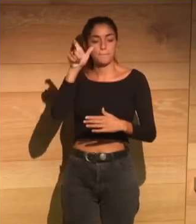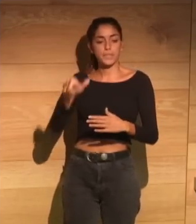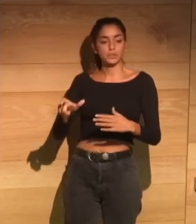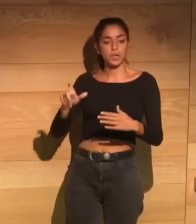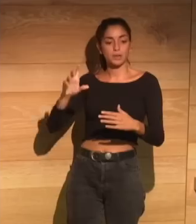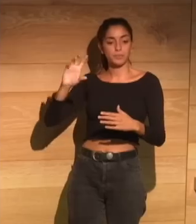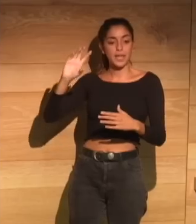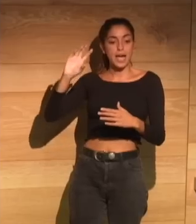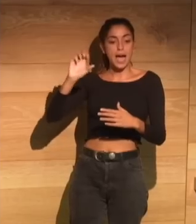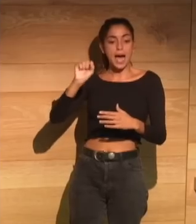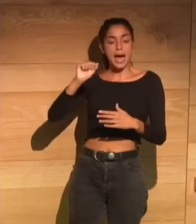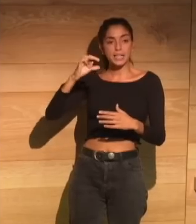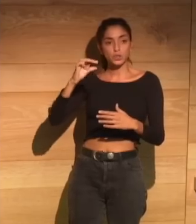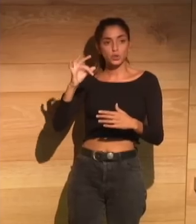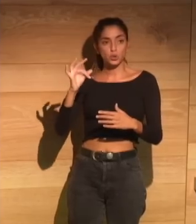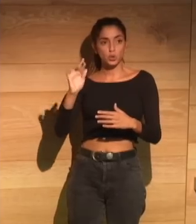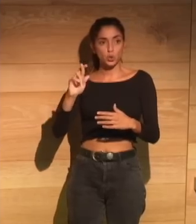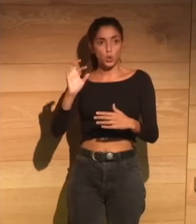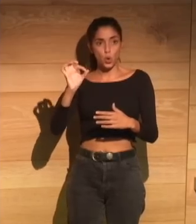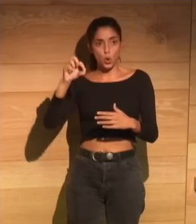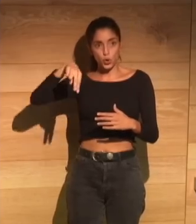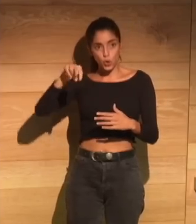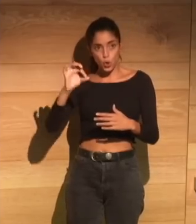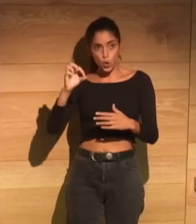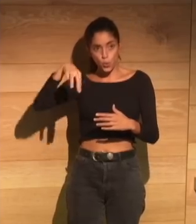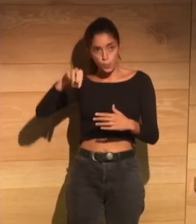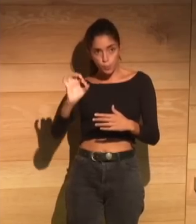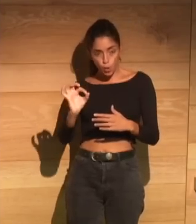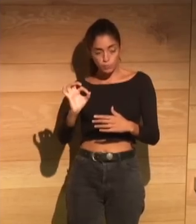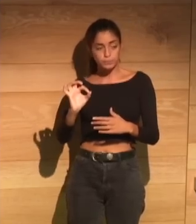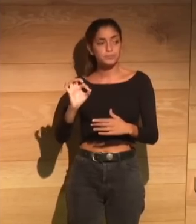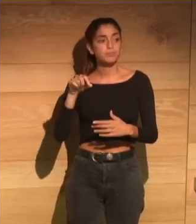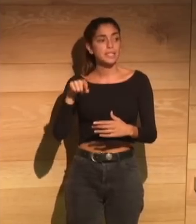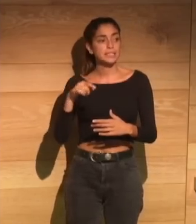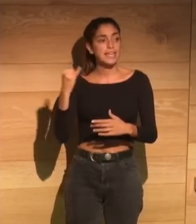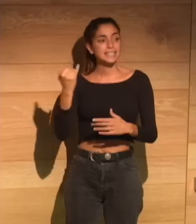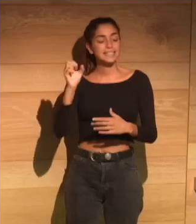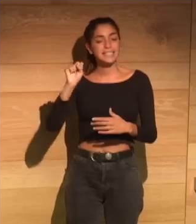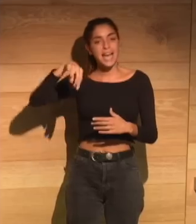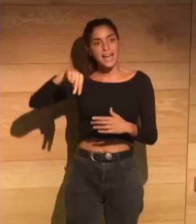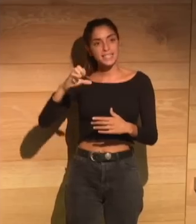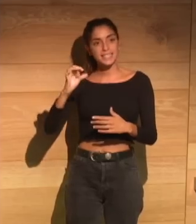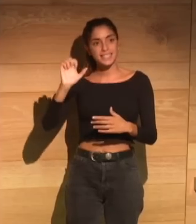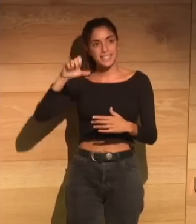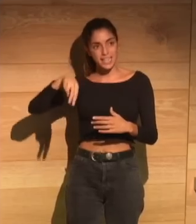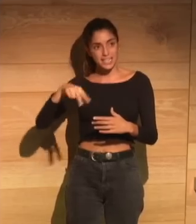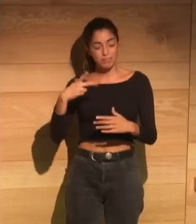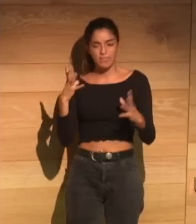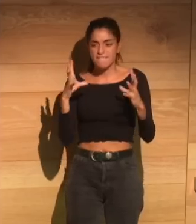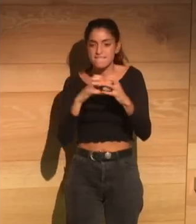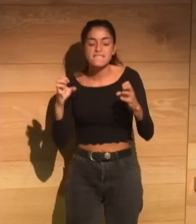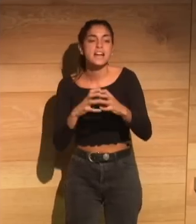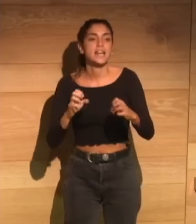Leroy Merlin y a Love Gets a Room por patrocinar esta un película. Astrónomo que se llamaba Janssen y al que su ansia de